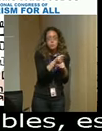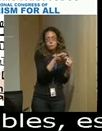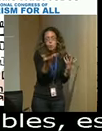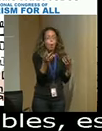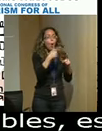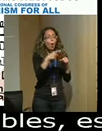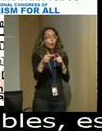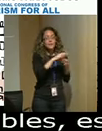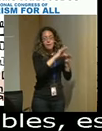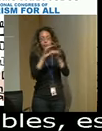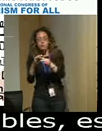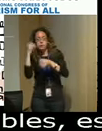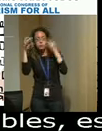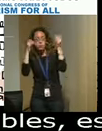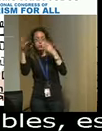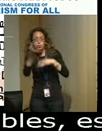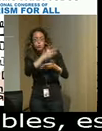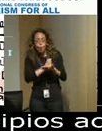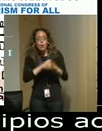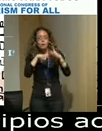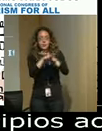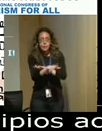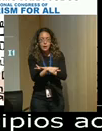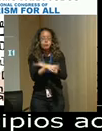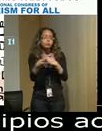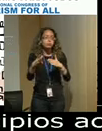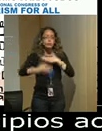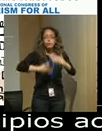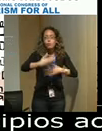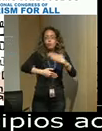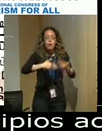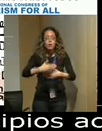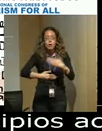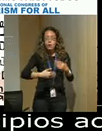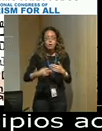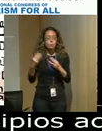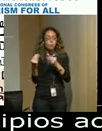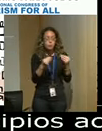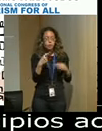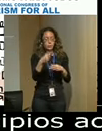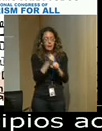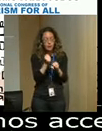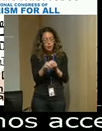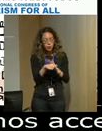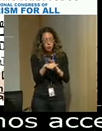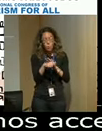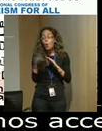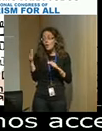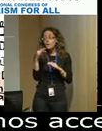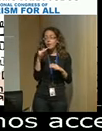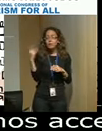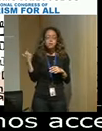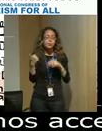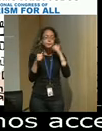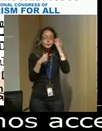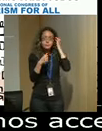accesible, fijaros lo que hubiéramos avanzado. Pero también creo que hay que seguir trabajando en otra cuestión. Francisco daba algún dato de los propios hábitos